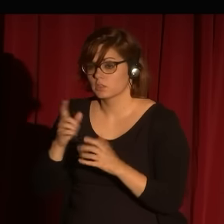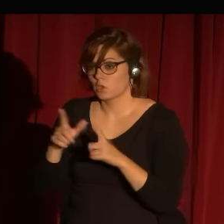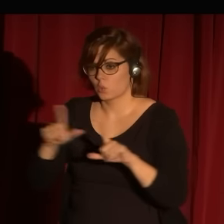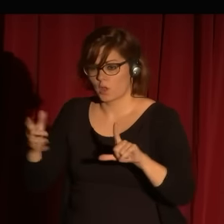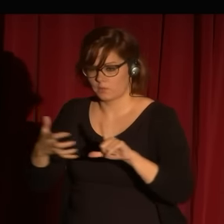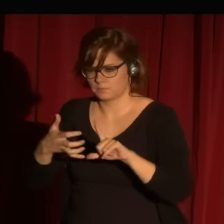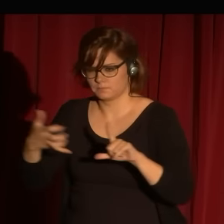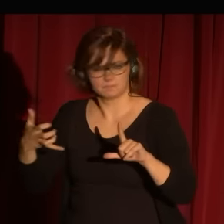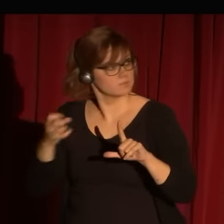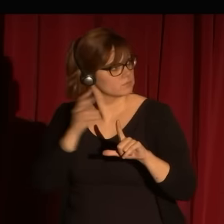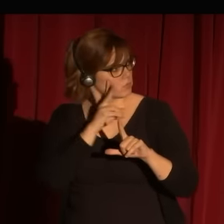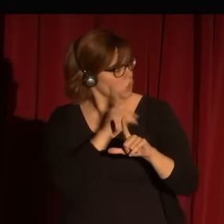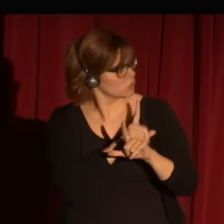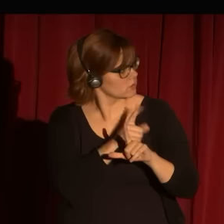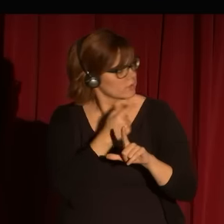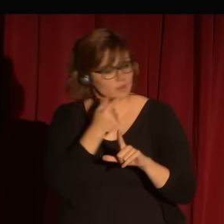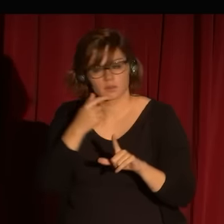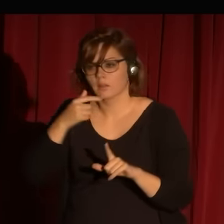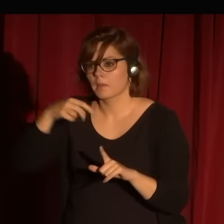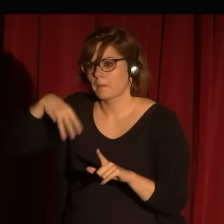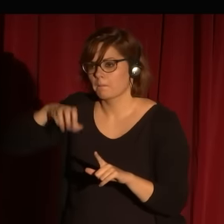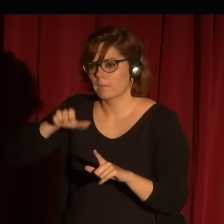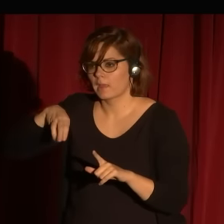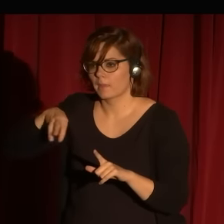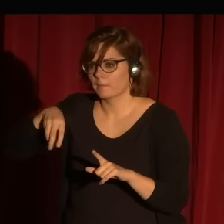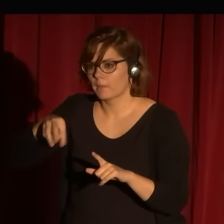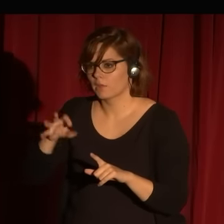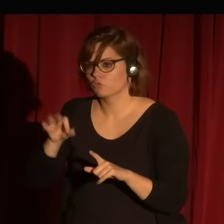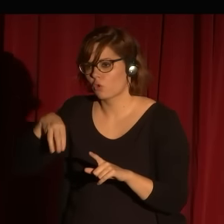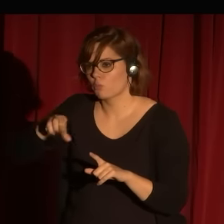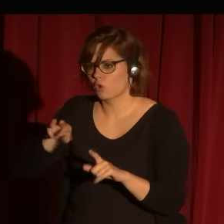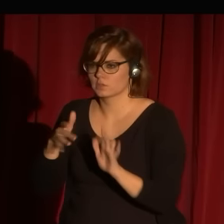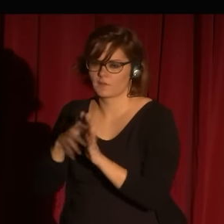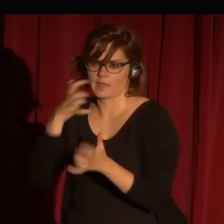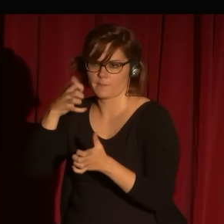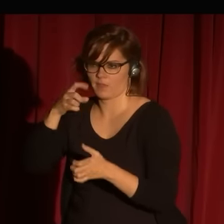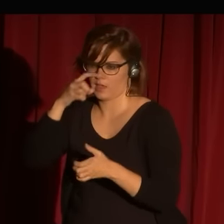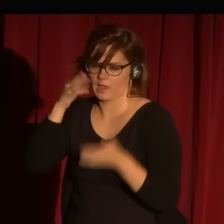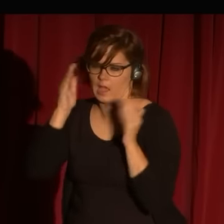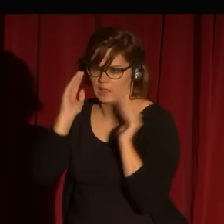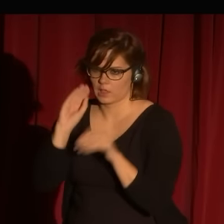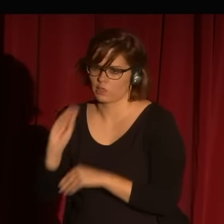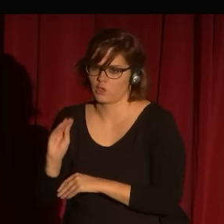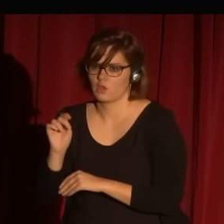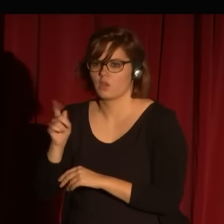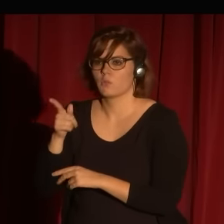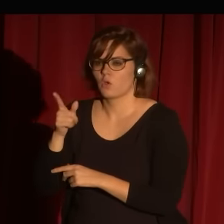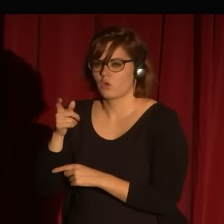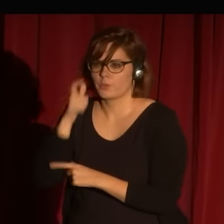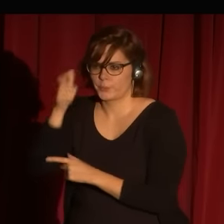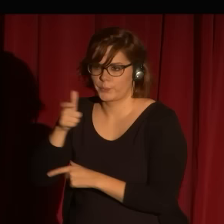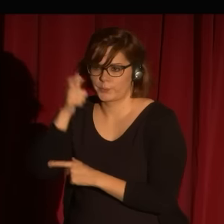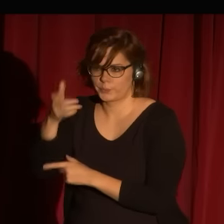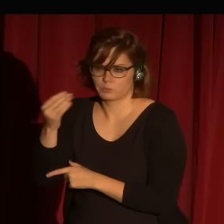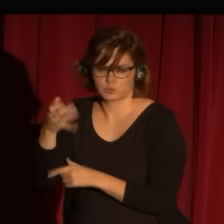no veis aquí pero que está justo ahí que pone memento Mori o que es una llamada de atención sobre el hecho de que nada dura mucho y de que la